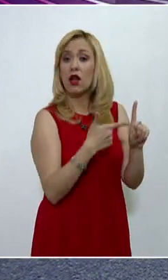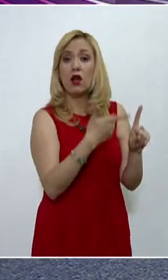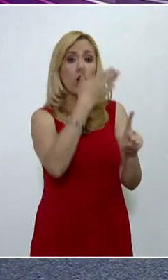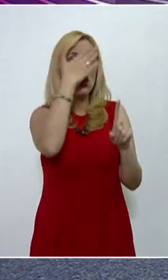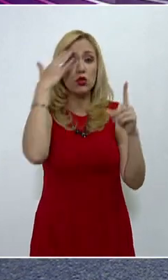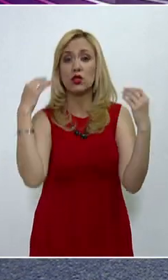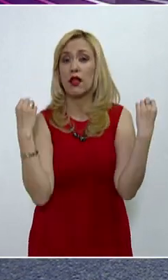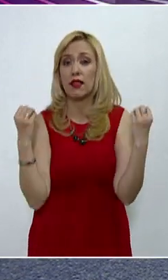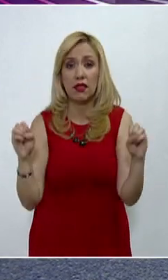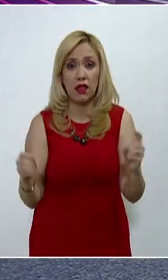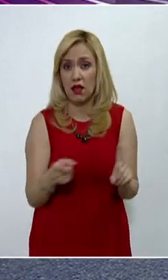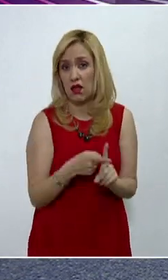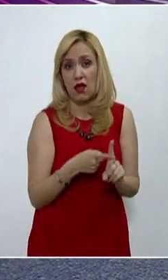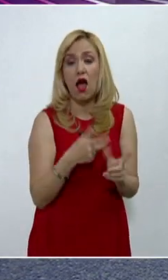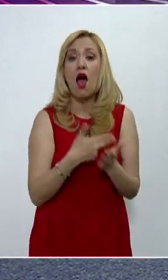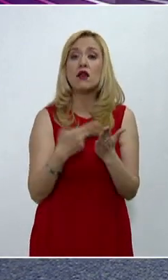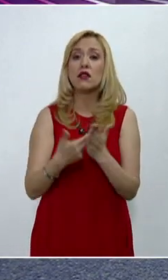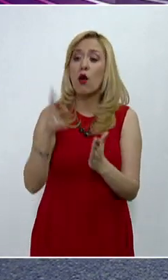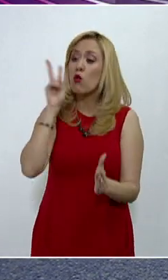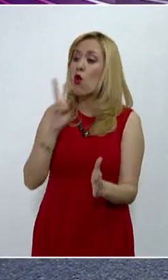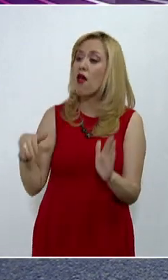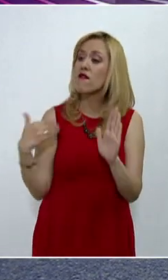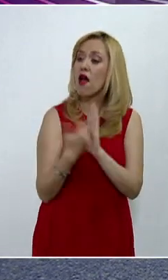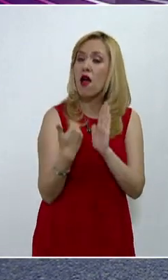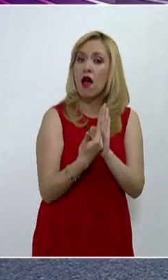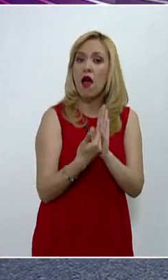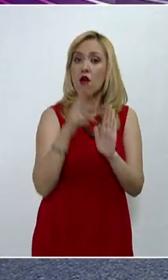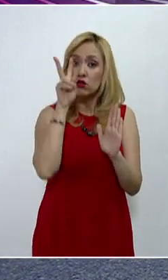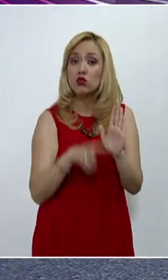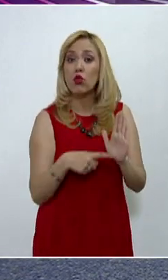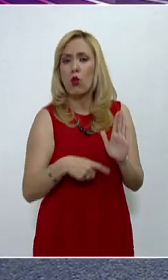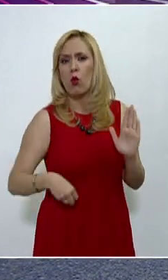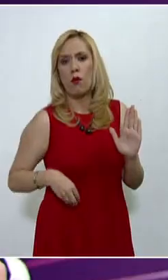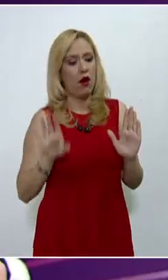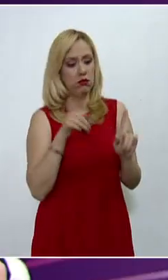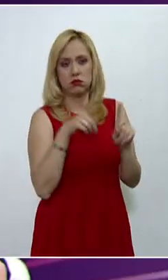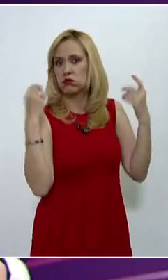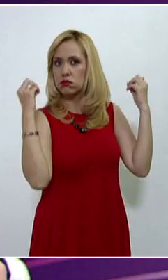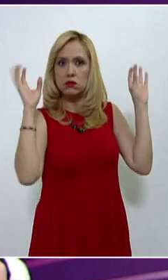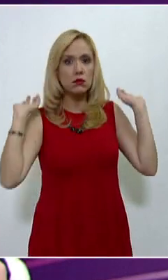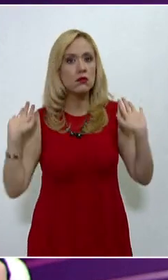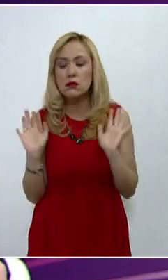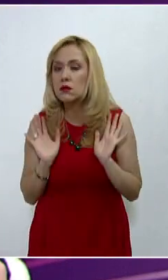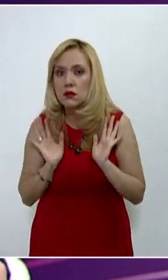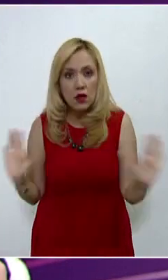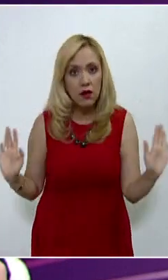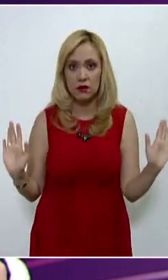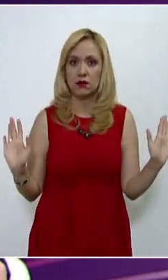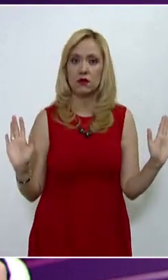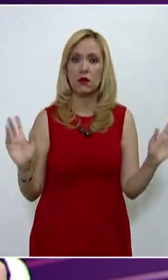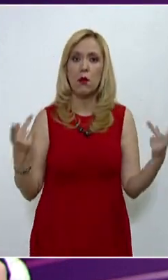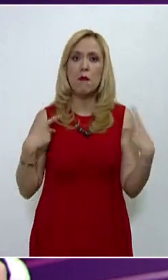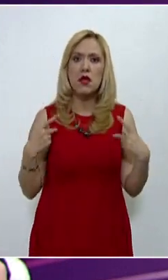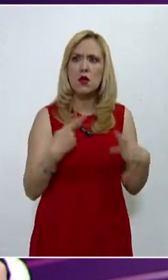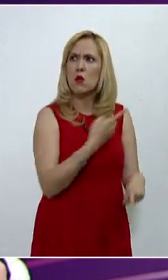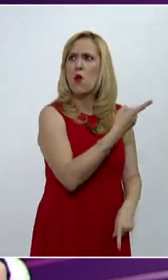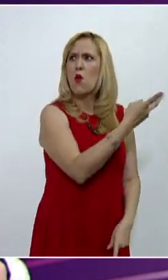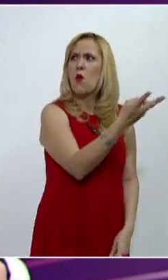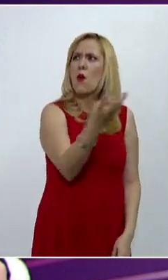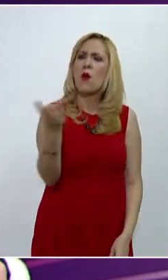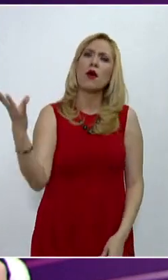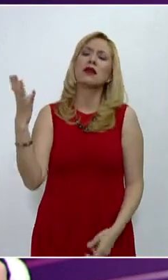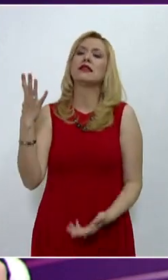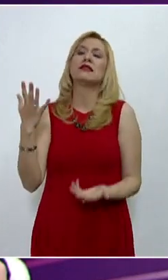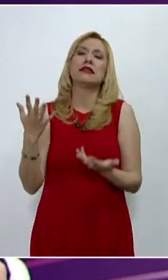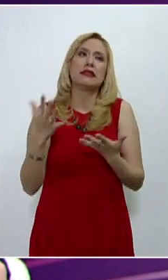inocente hasta en tanto no se demuestre lo contrario. Y en efecto, muchas de estas personas, ¿no?, que enfrentan el